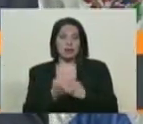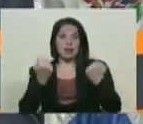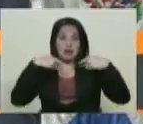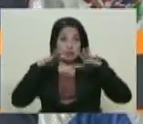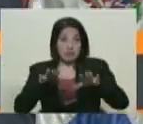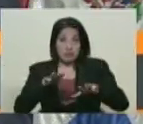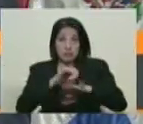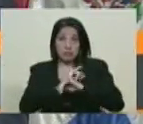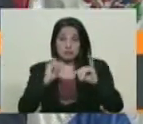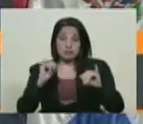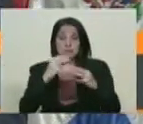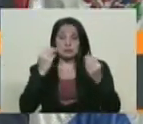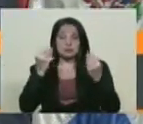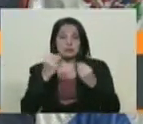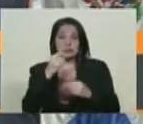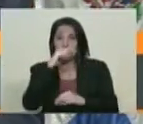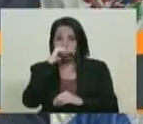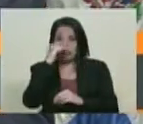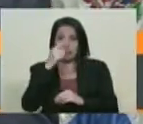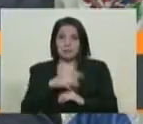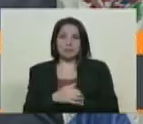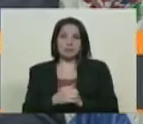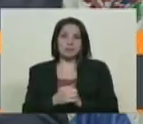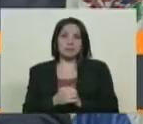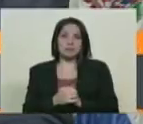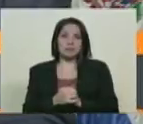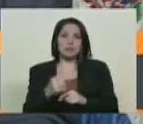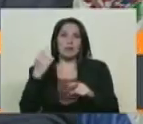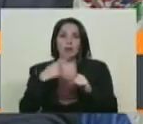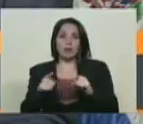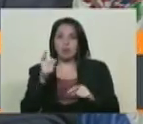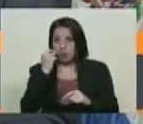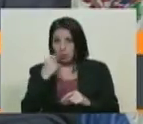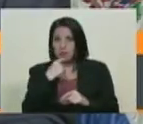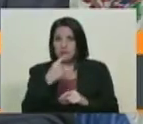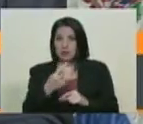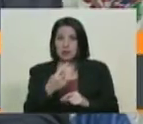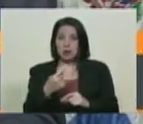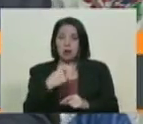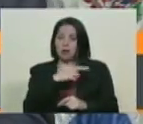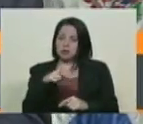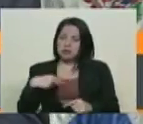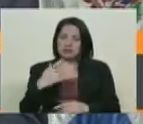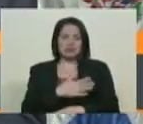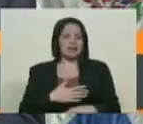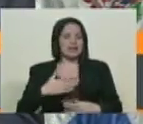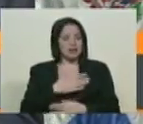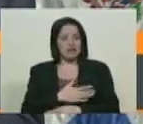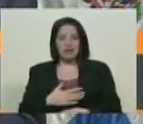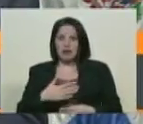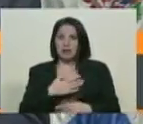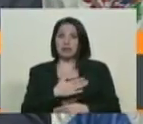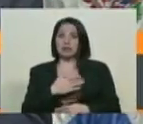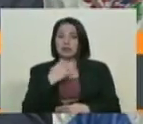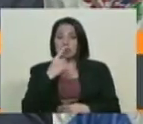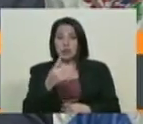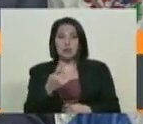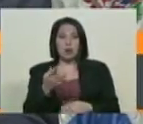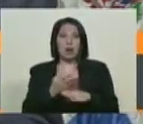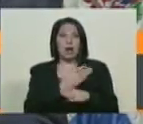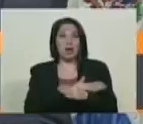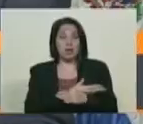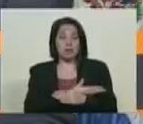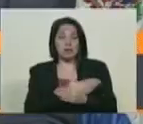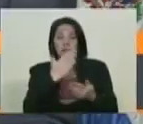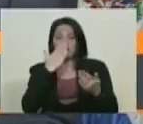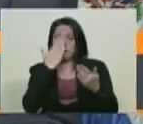dijo el canciller de la República Dominicana, Miguel Vargas, nos vamos muy satisfechos. Habíamos dicho que